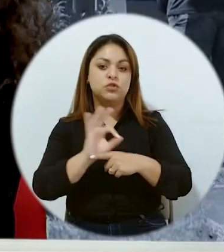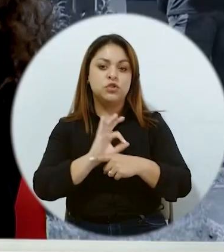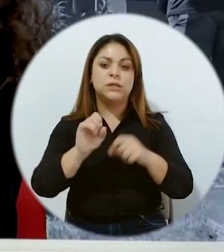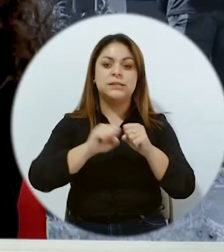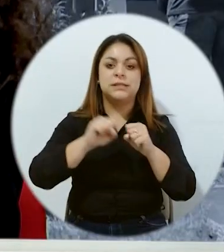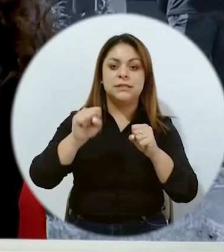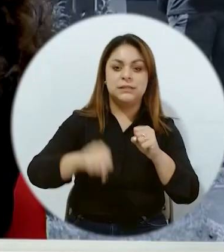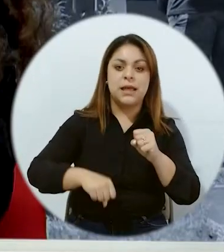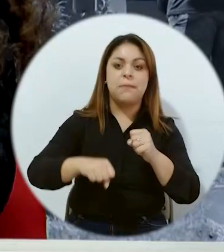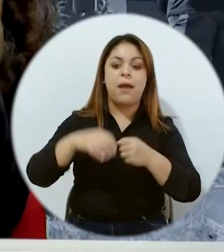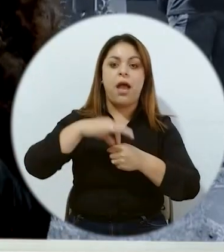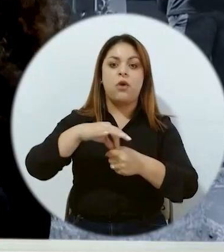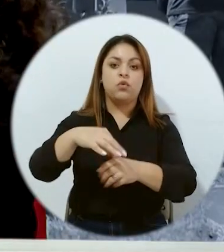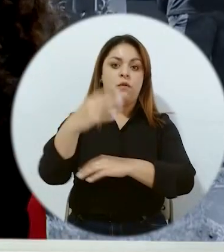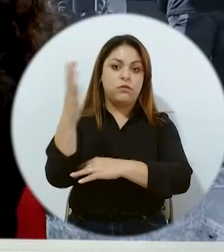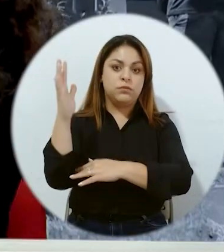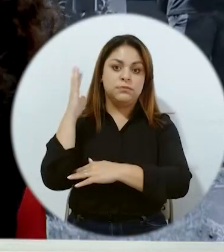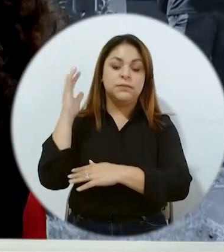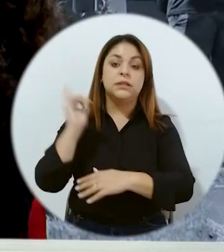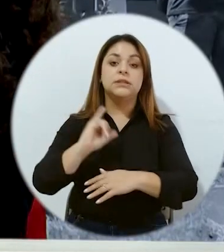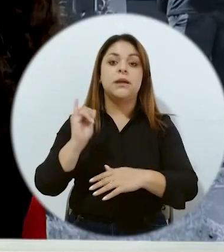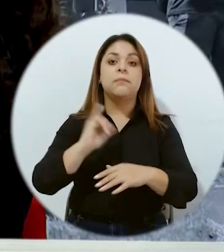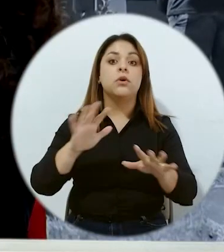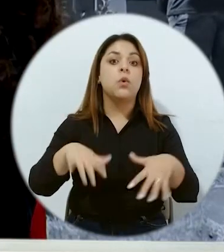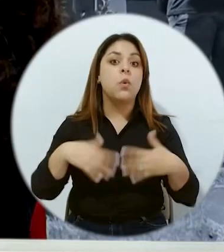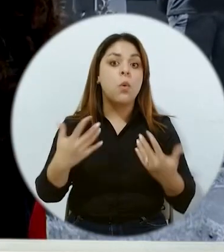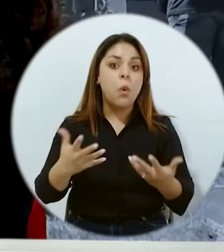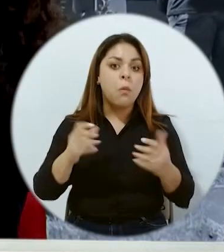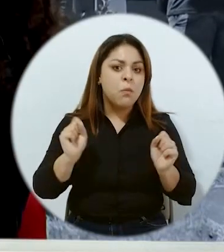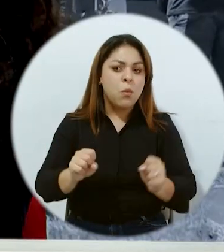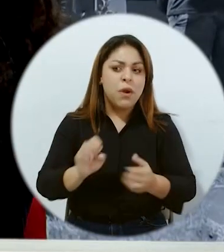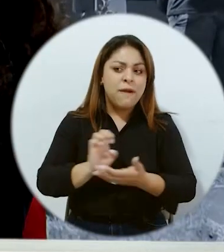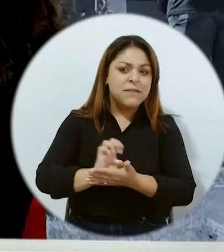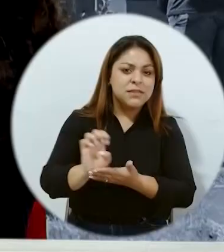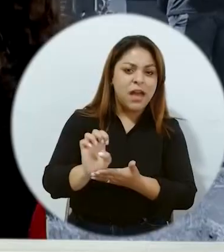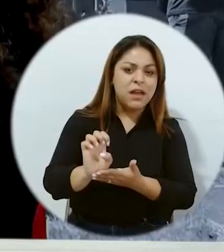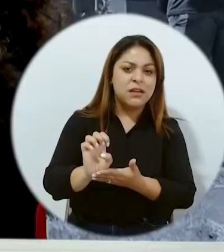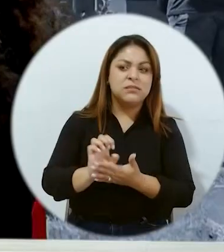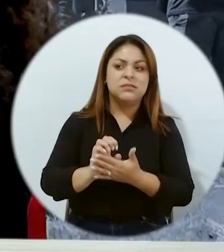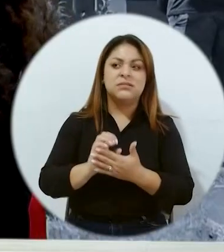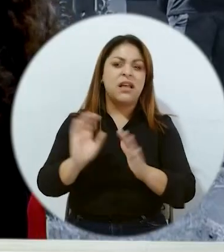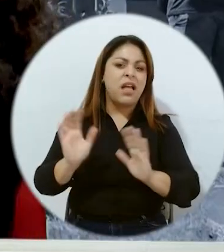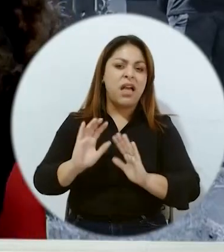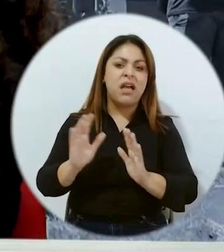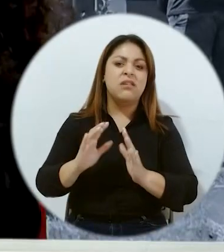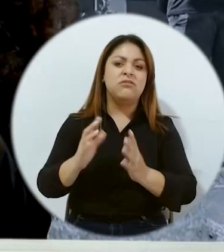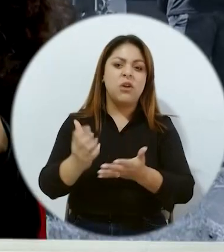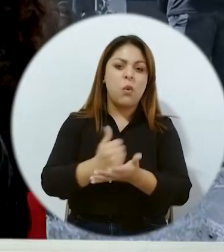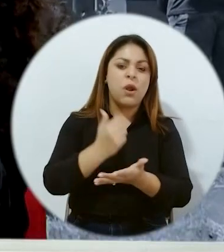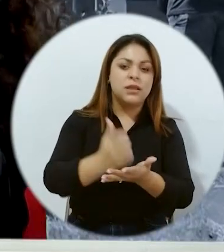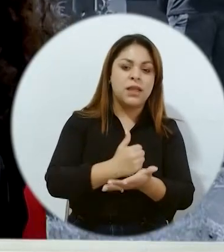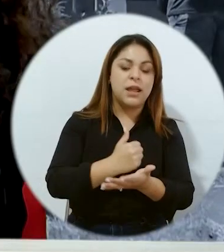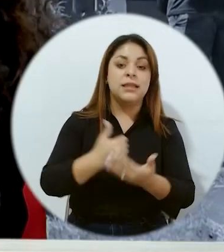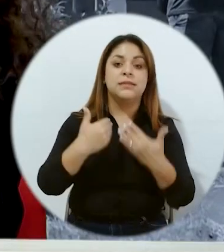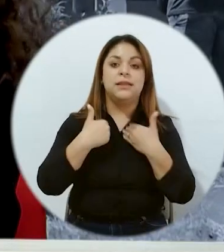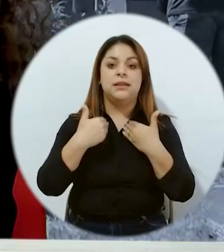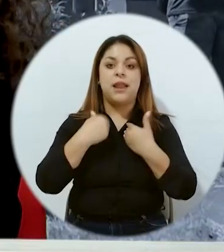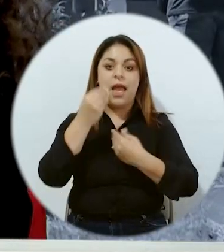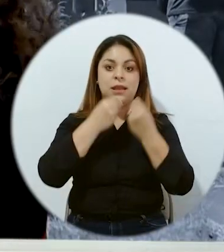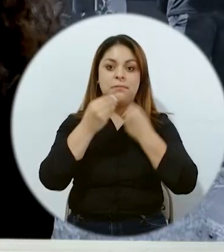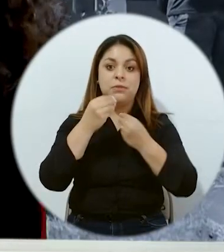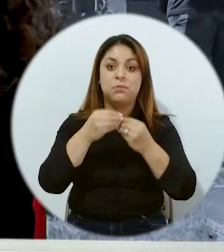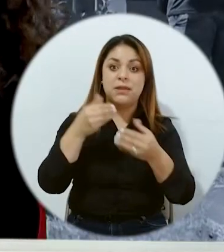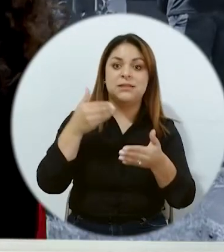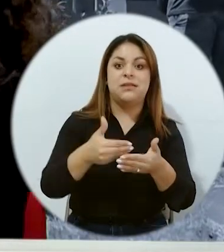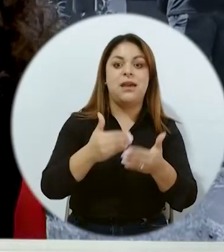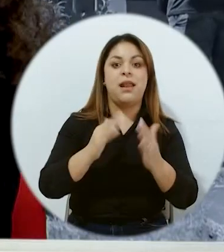los sistemas agroforestales y cómo podían evitarse el andar recolectando y tener ese alimento más cerca de casa,